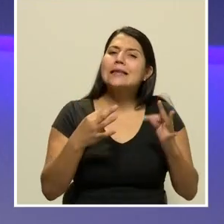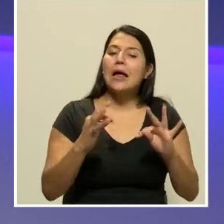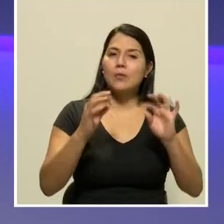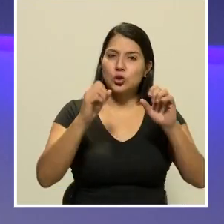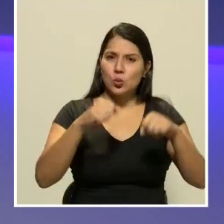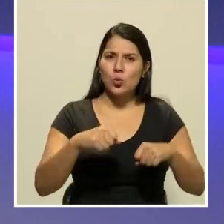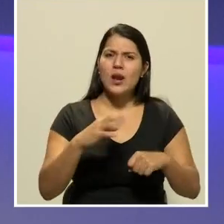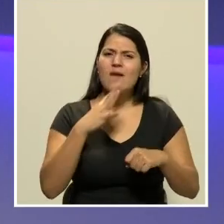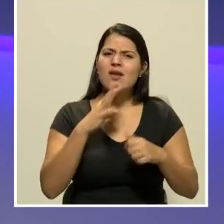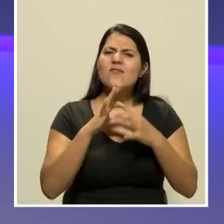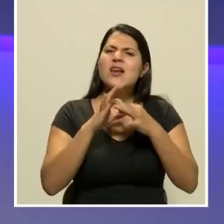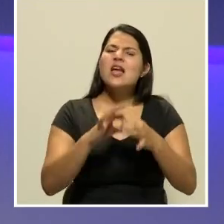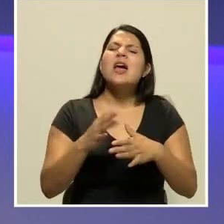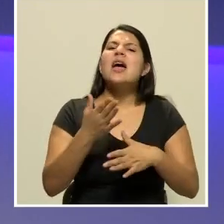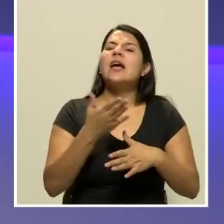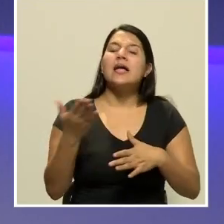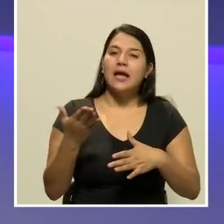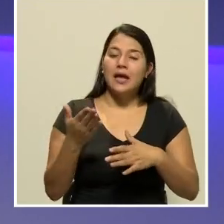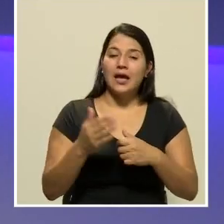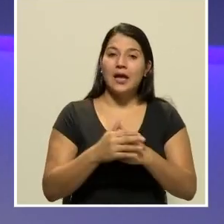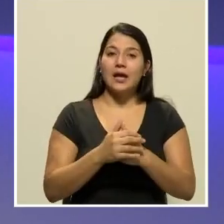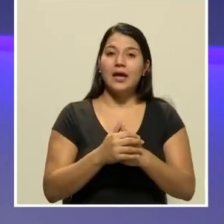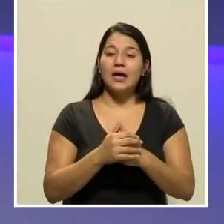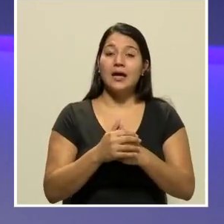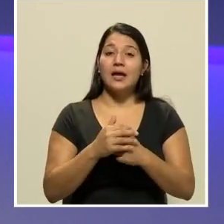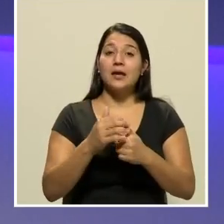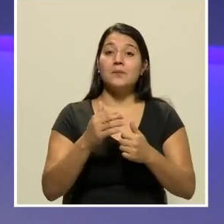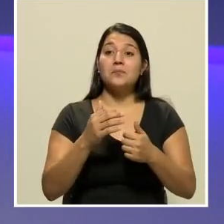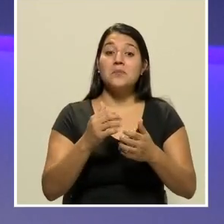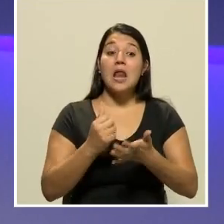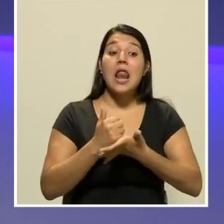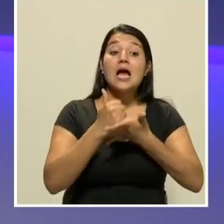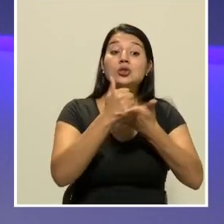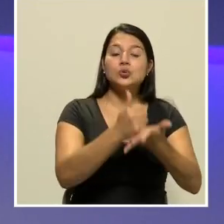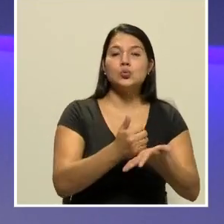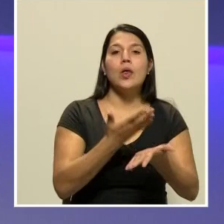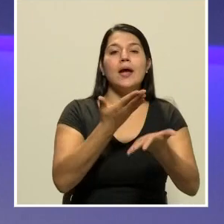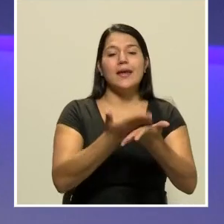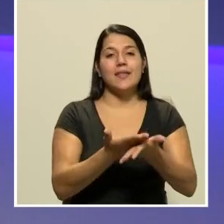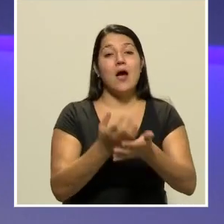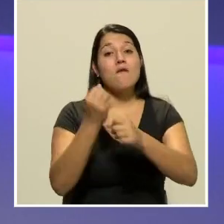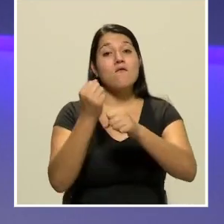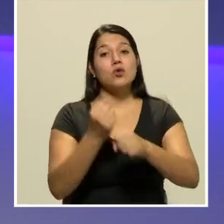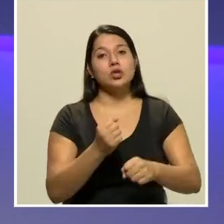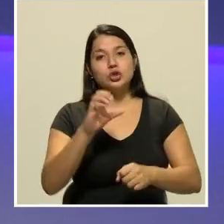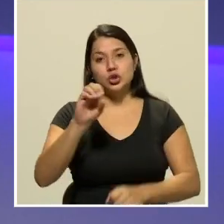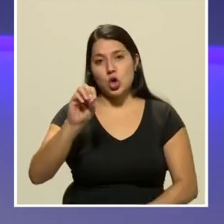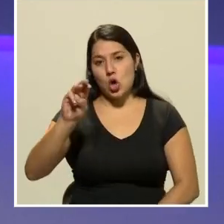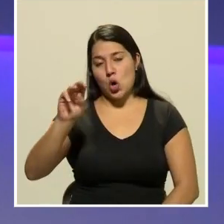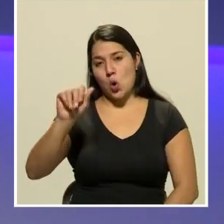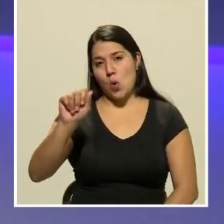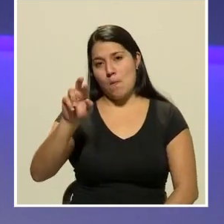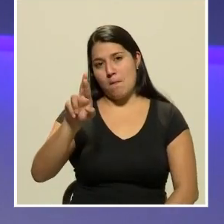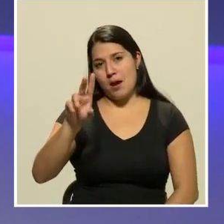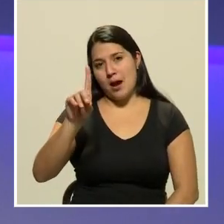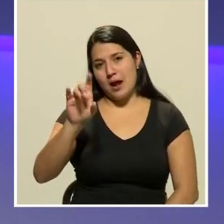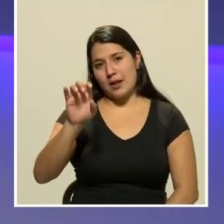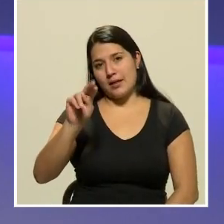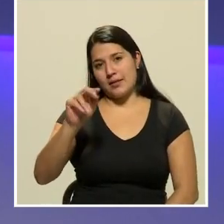el aporte que está haciendo en este momento la Fundación Omar Dengo a crear